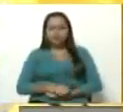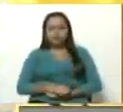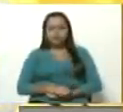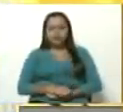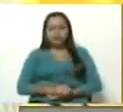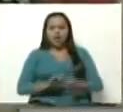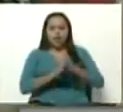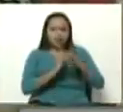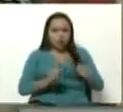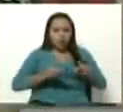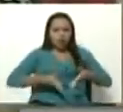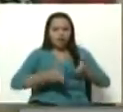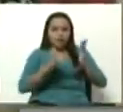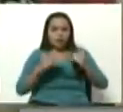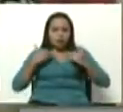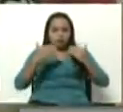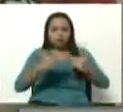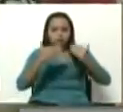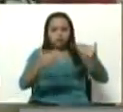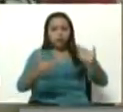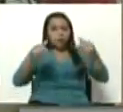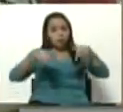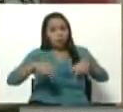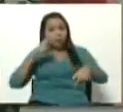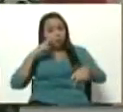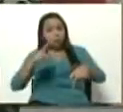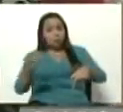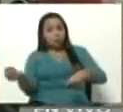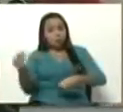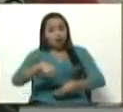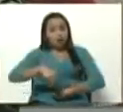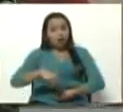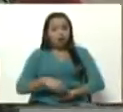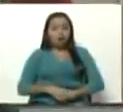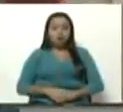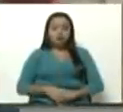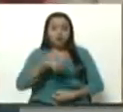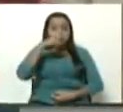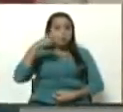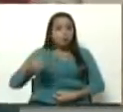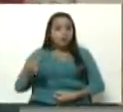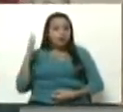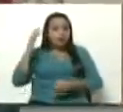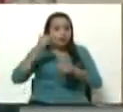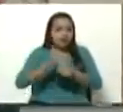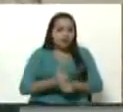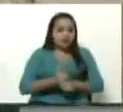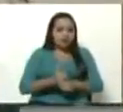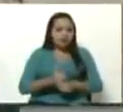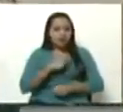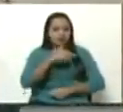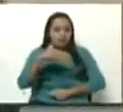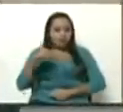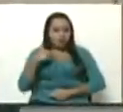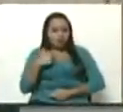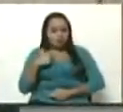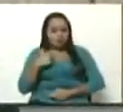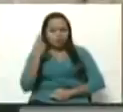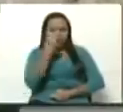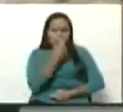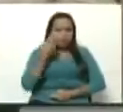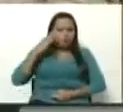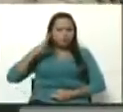hemos transitado y hoy vemos entonces más aún un pueblo de esperanza y nosotros con un